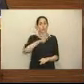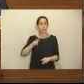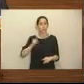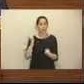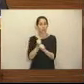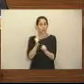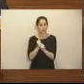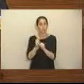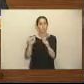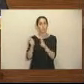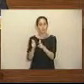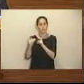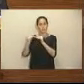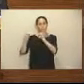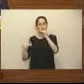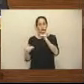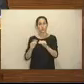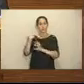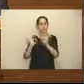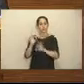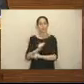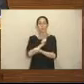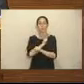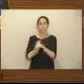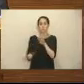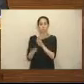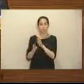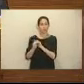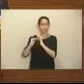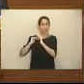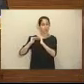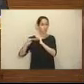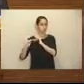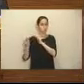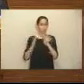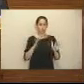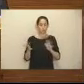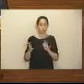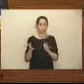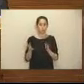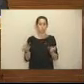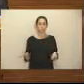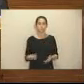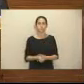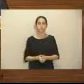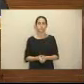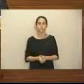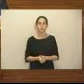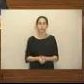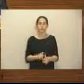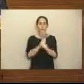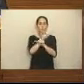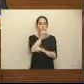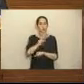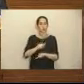menor y así la tasa de desempleo se mantiene más o menos estable también. En cuanto a los parados mayores